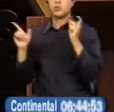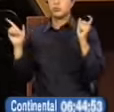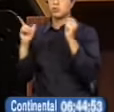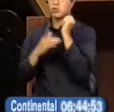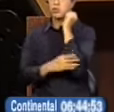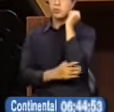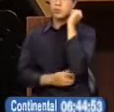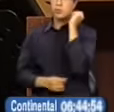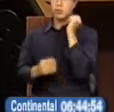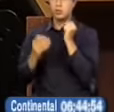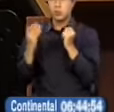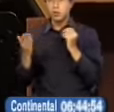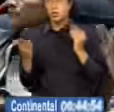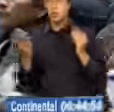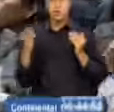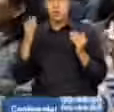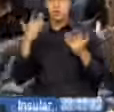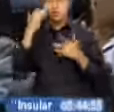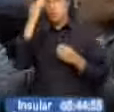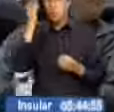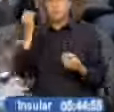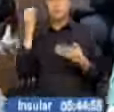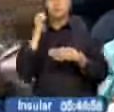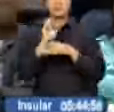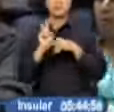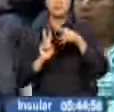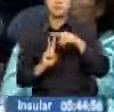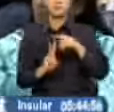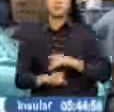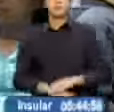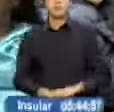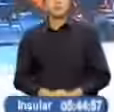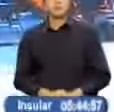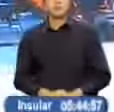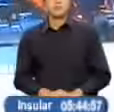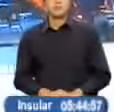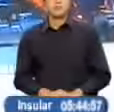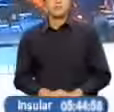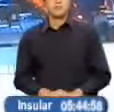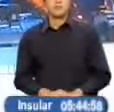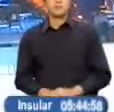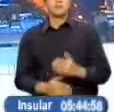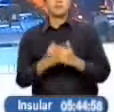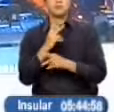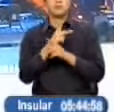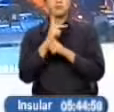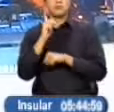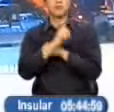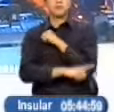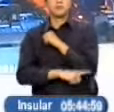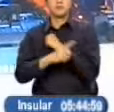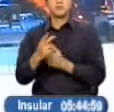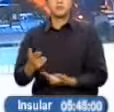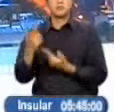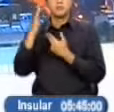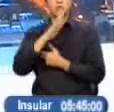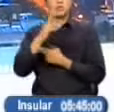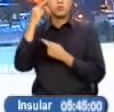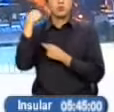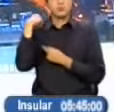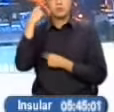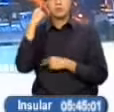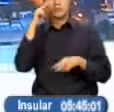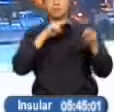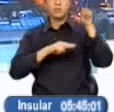y segundo es alexis moncayo ecuador-tv un nuevo consejo de disciplina de la armada deberá analizar el